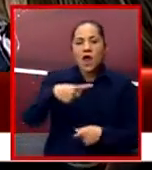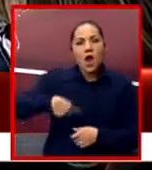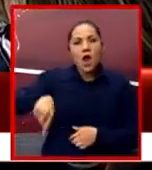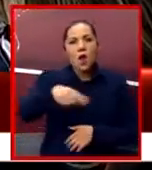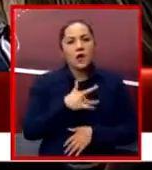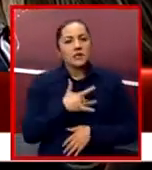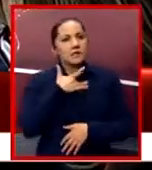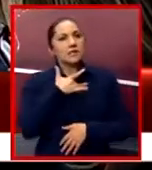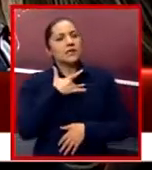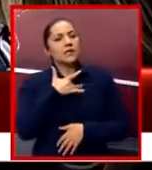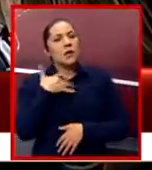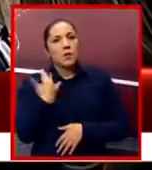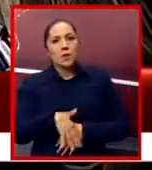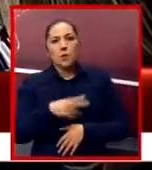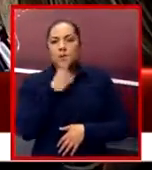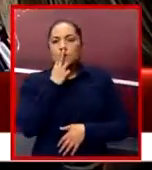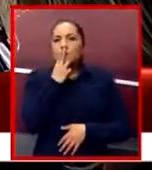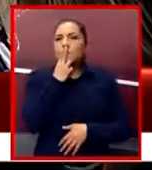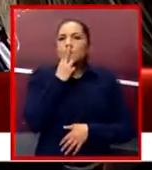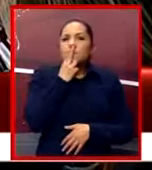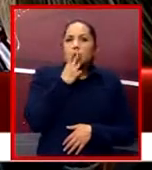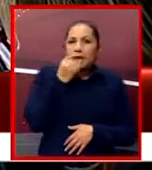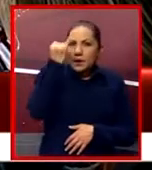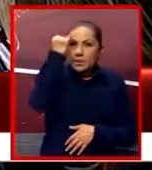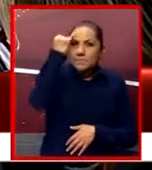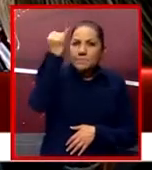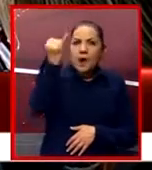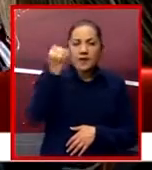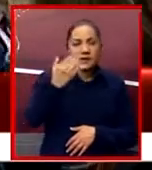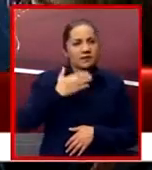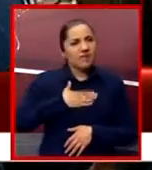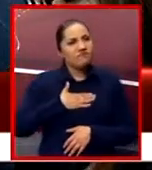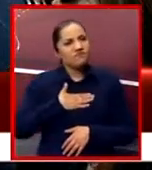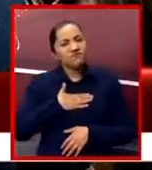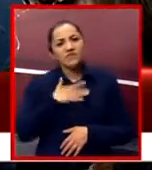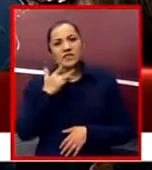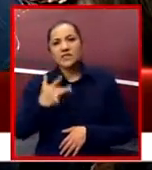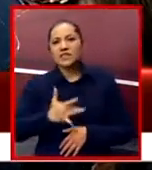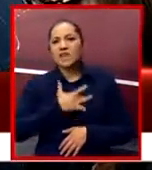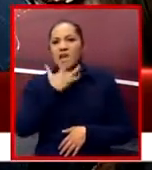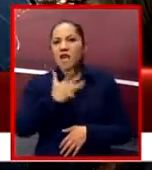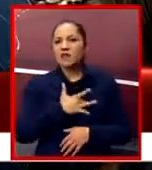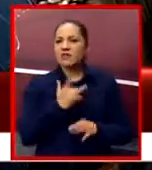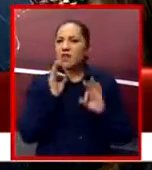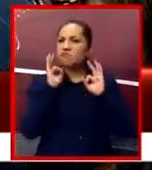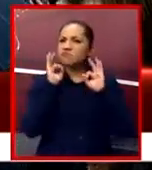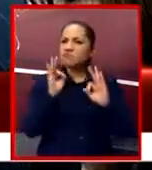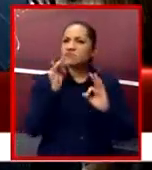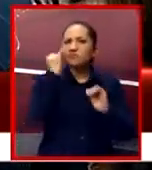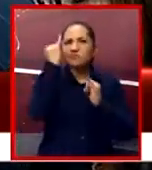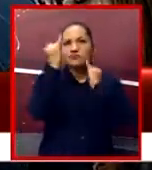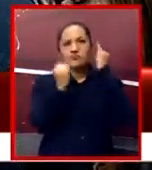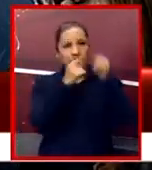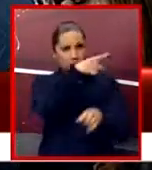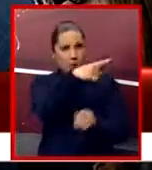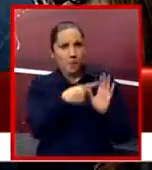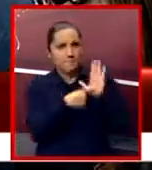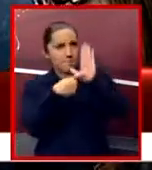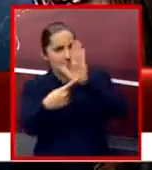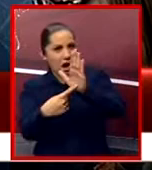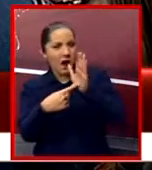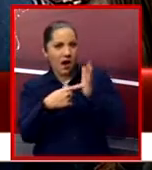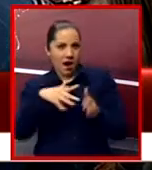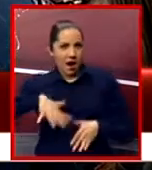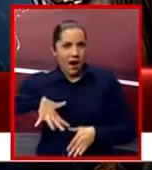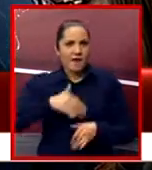apreciar o ilusionarse con estos índices de mejora que